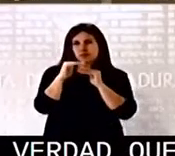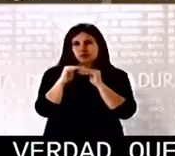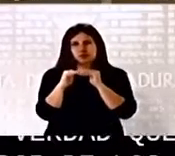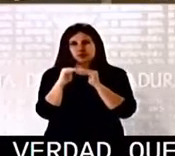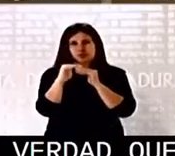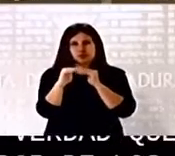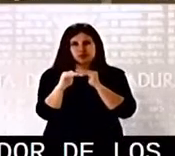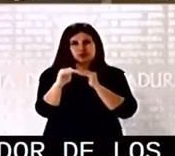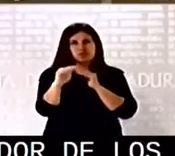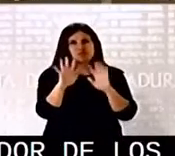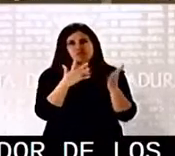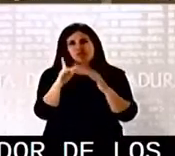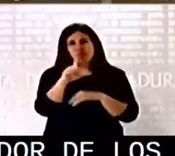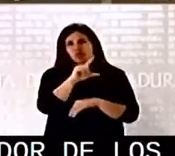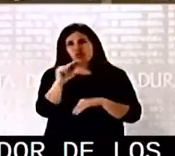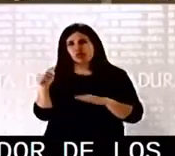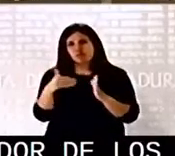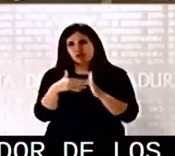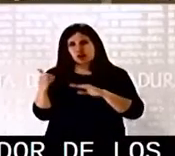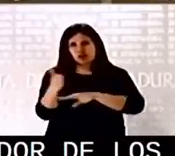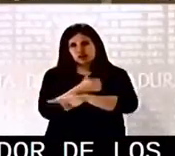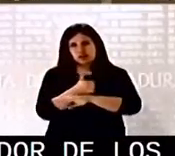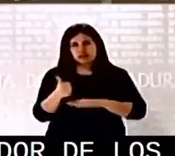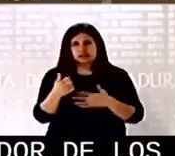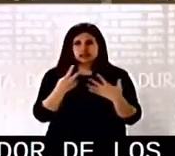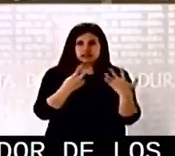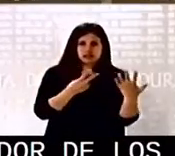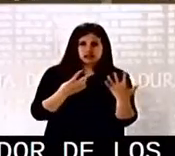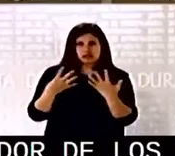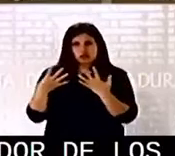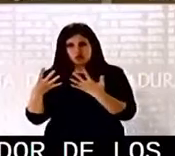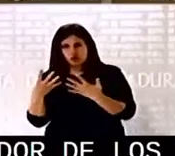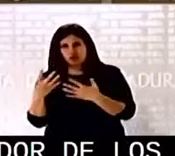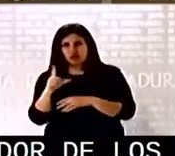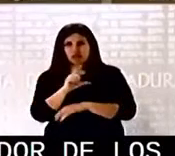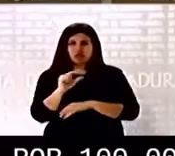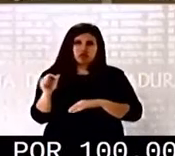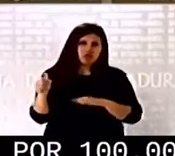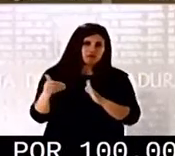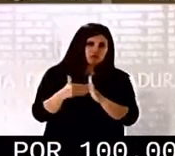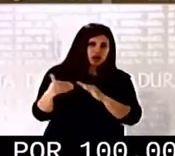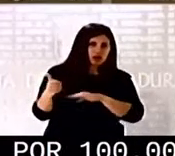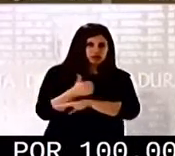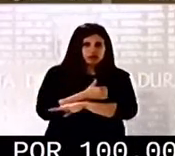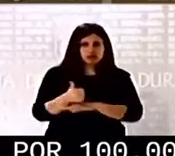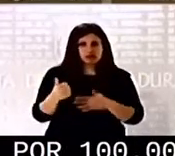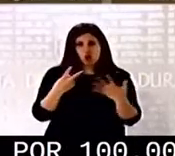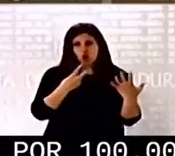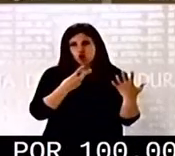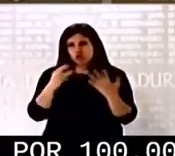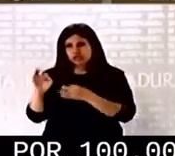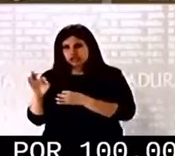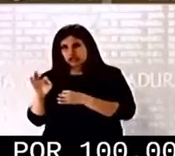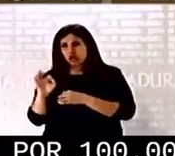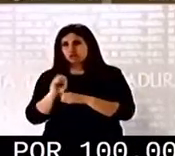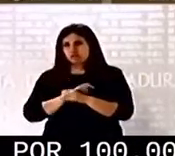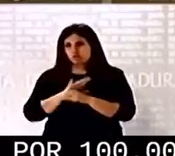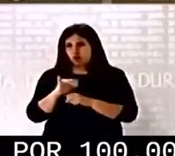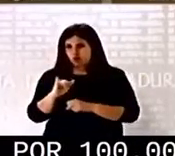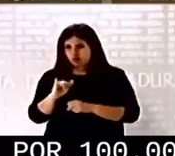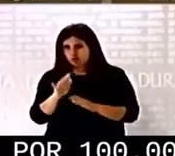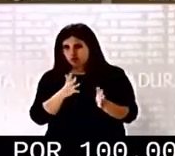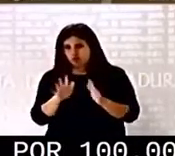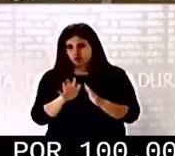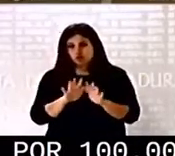79 casos por 100.000 habitantes u 80 casos por 100.000 habitantes, pero en cualquier caso no han